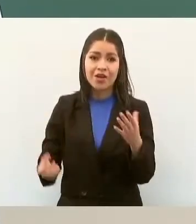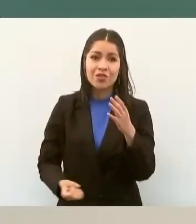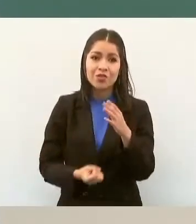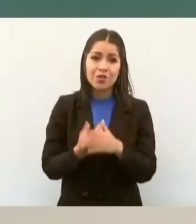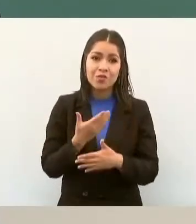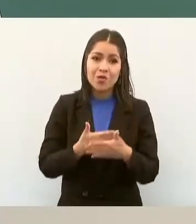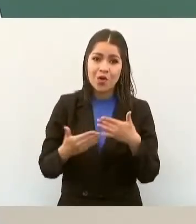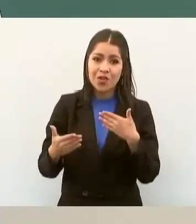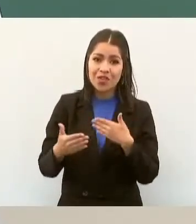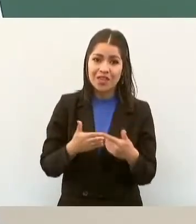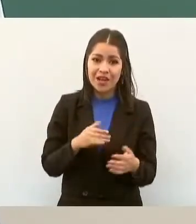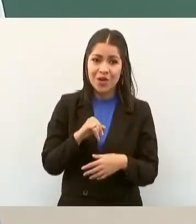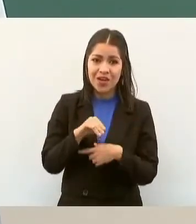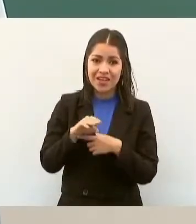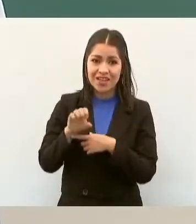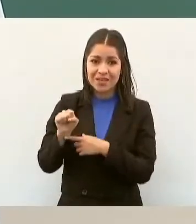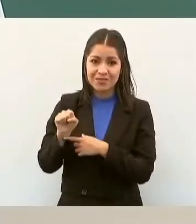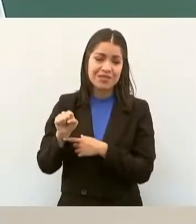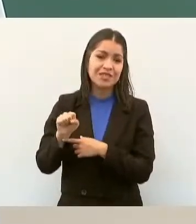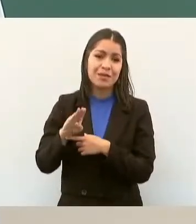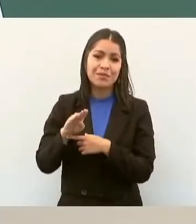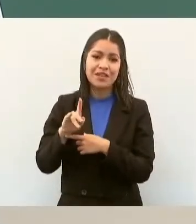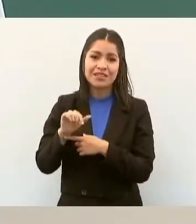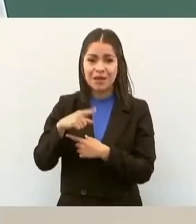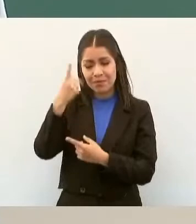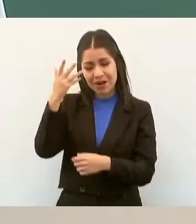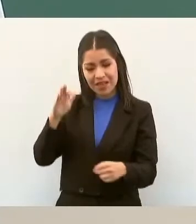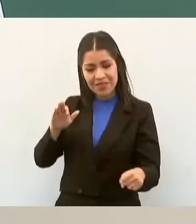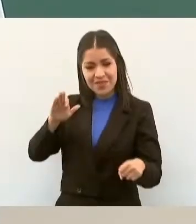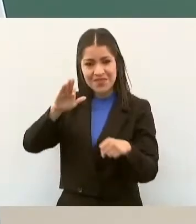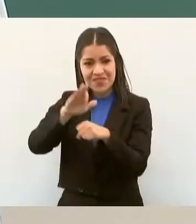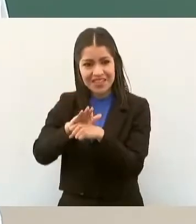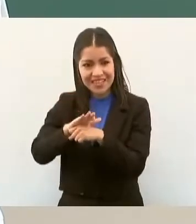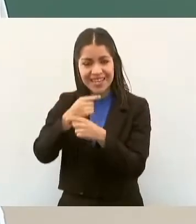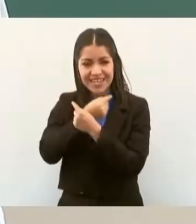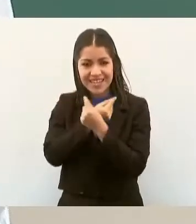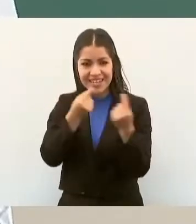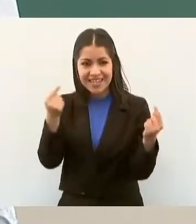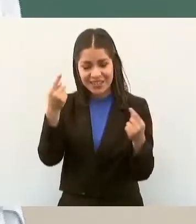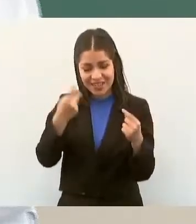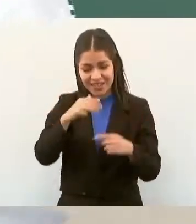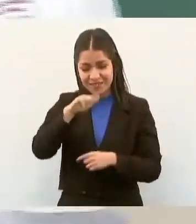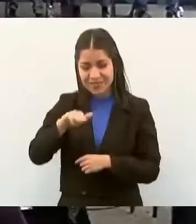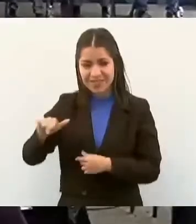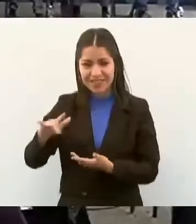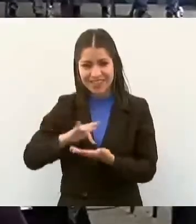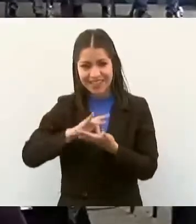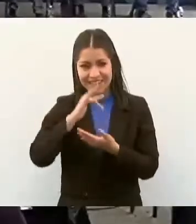IMSS Bienestar en beneficio de los niños de Michoacán. Muchas gracias.